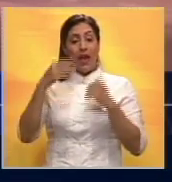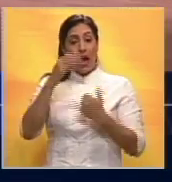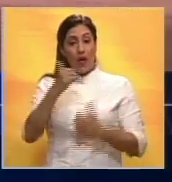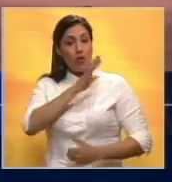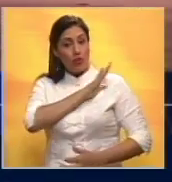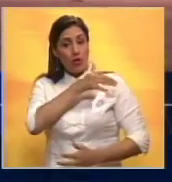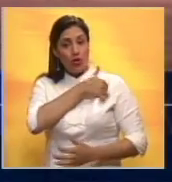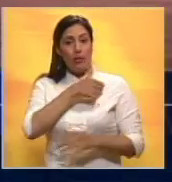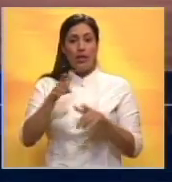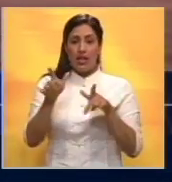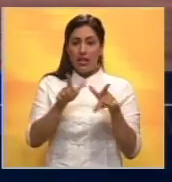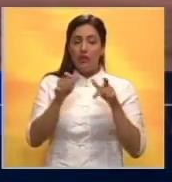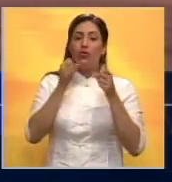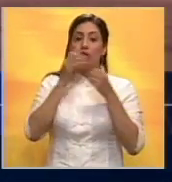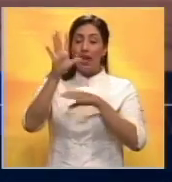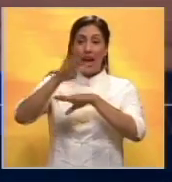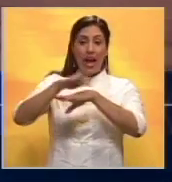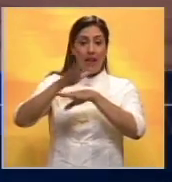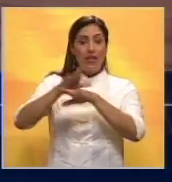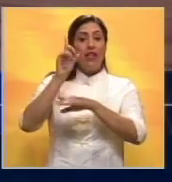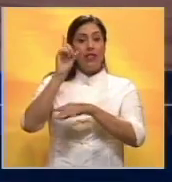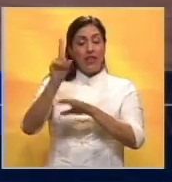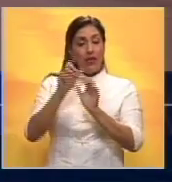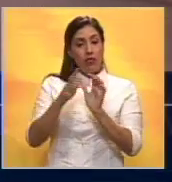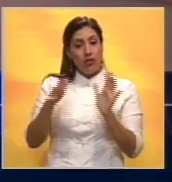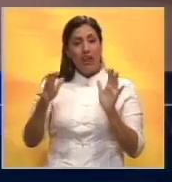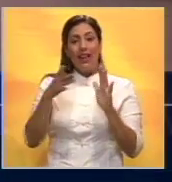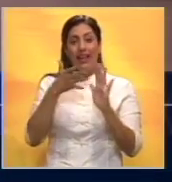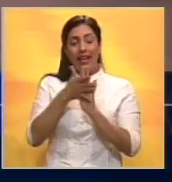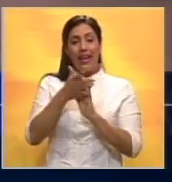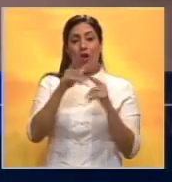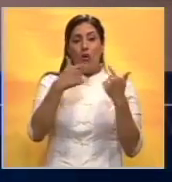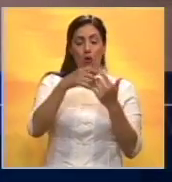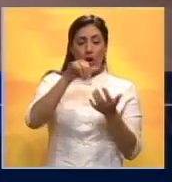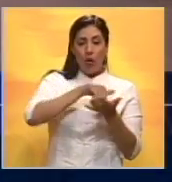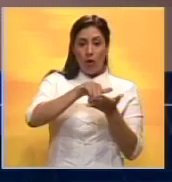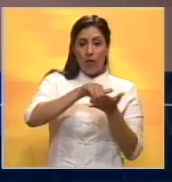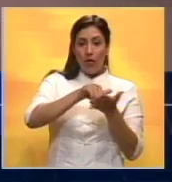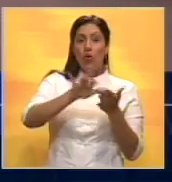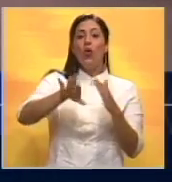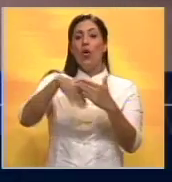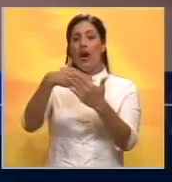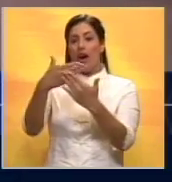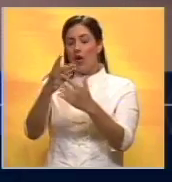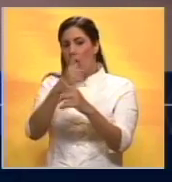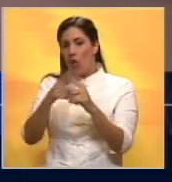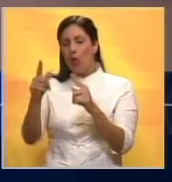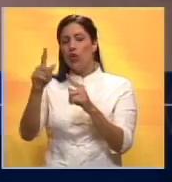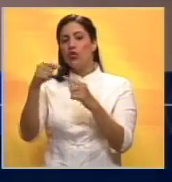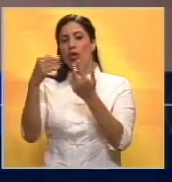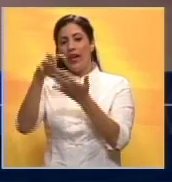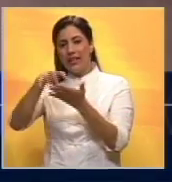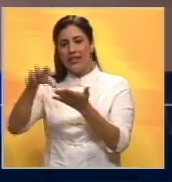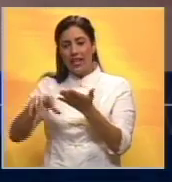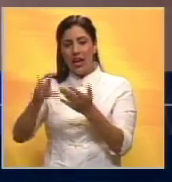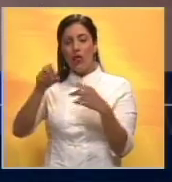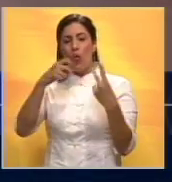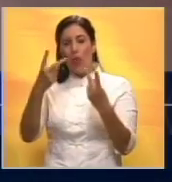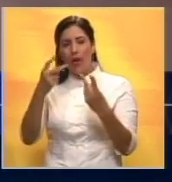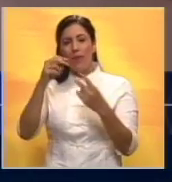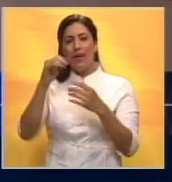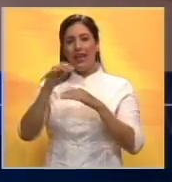autoridades ya han emitido advertencias que se extienden desde Pennsylvania y Nueva York y entre New Jersey y nueva